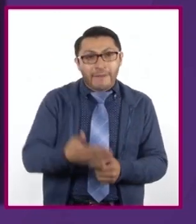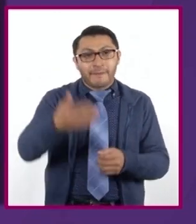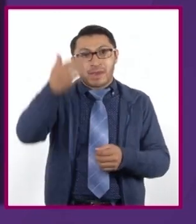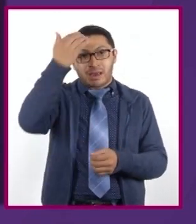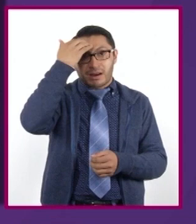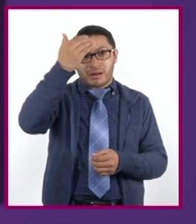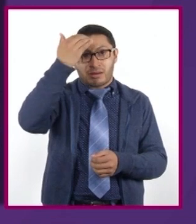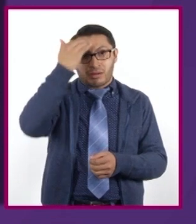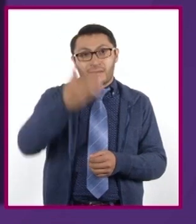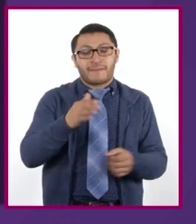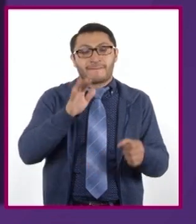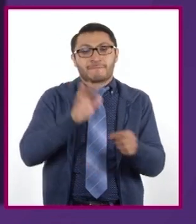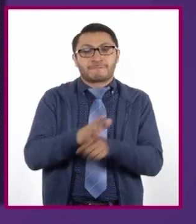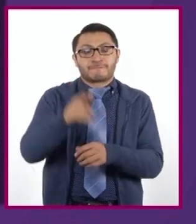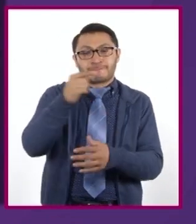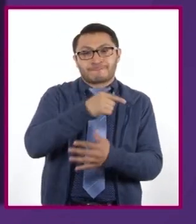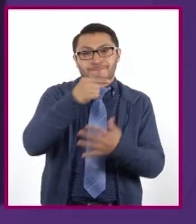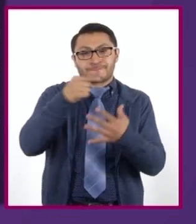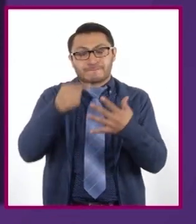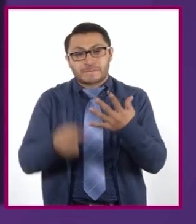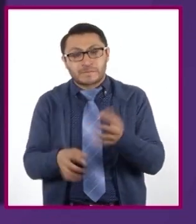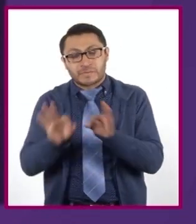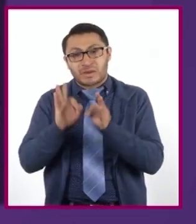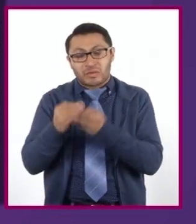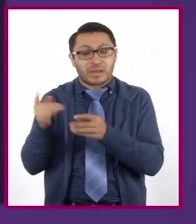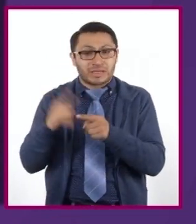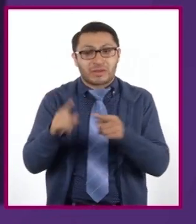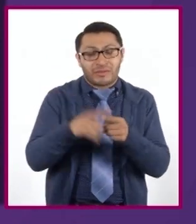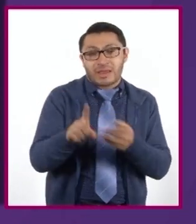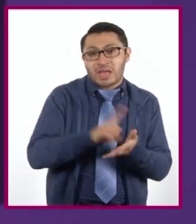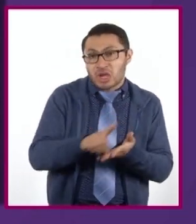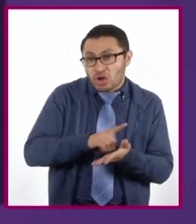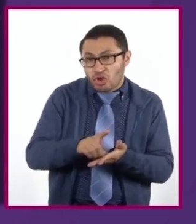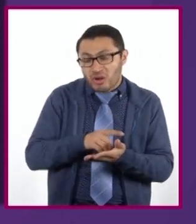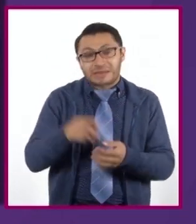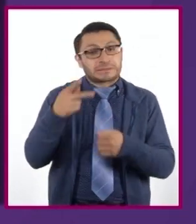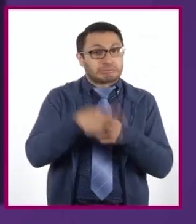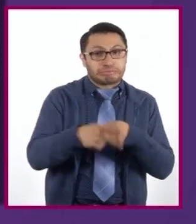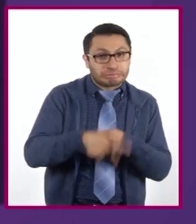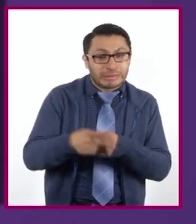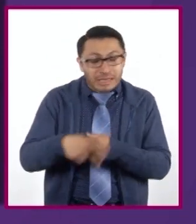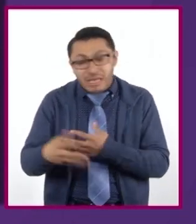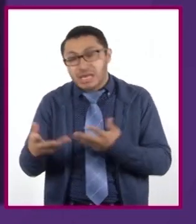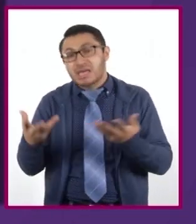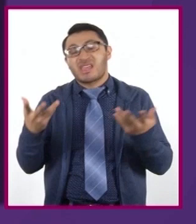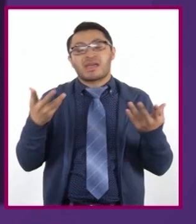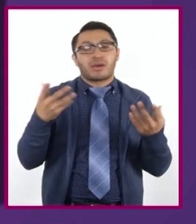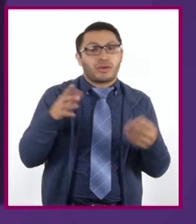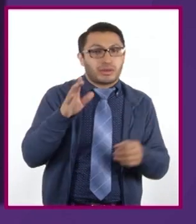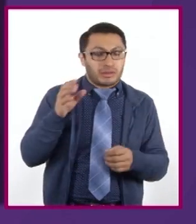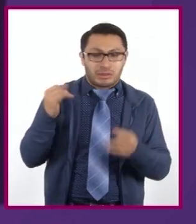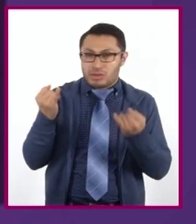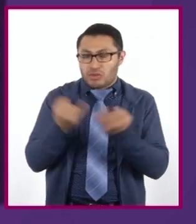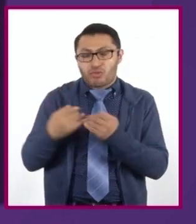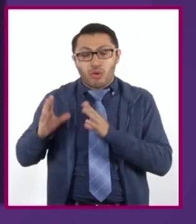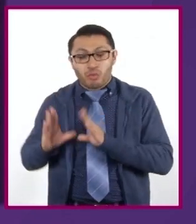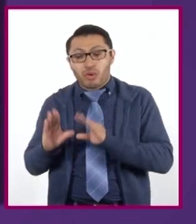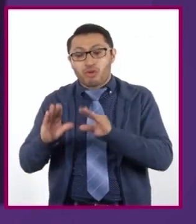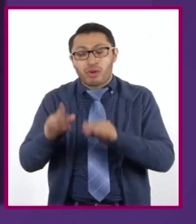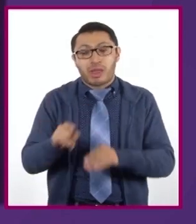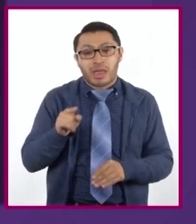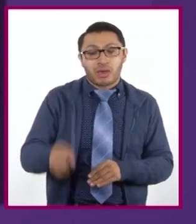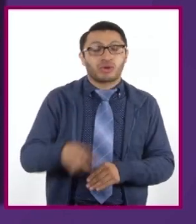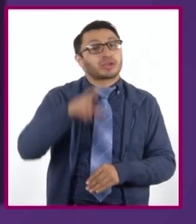conozcan los tipos de drogas, los peligros que corren y, lo principal, enseñarles a decir